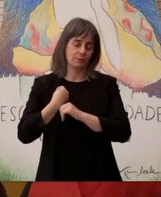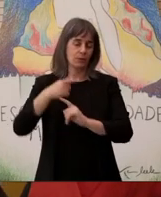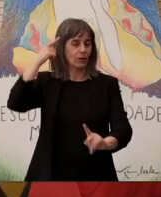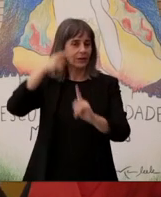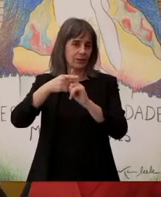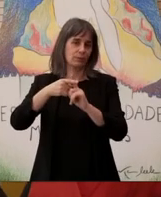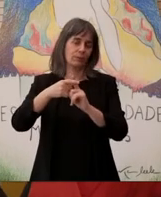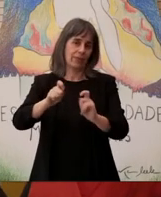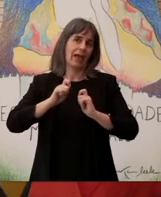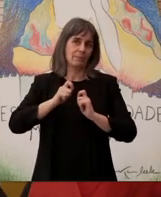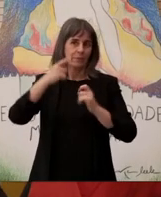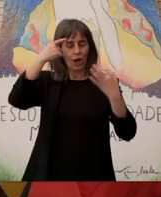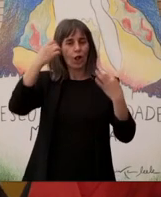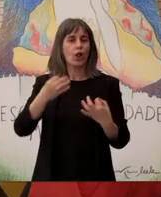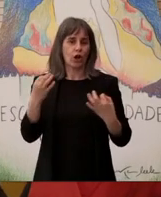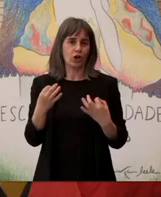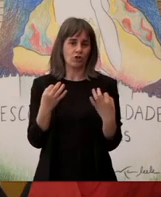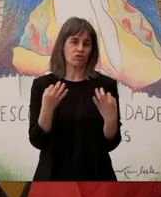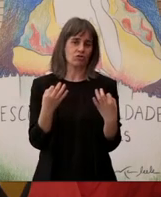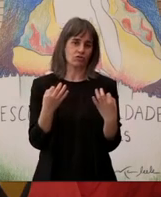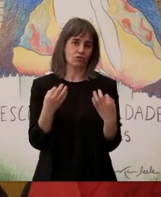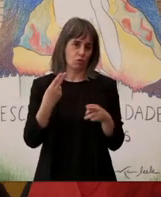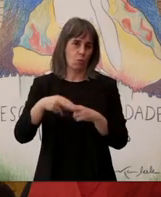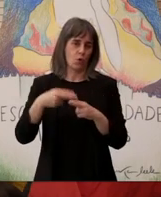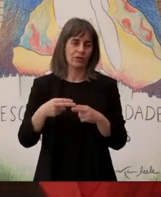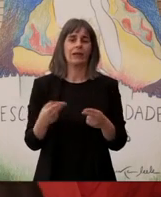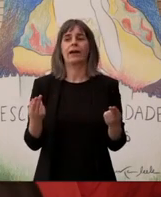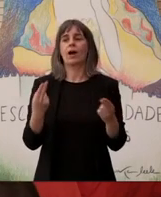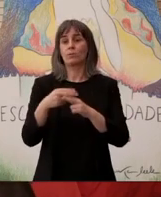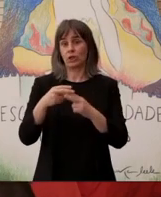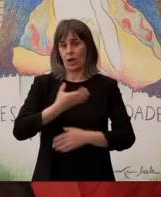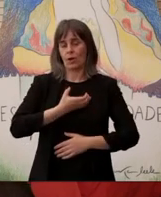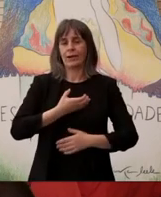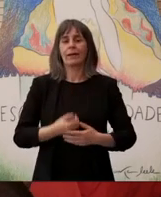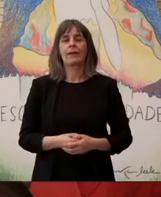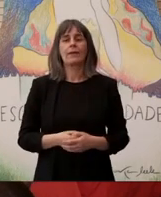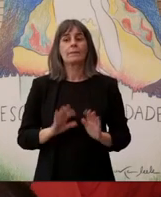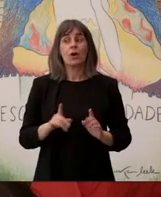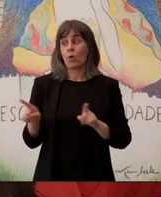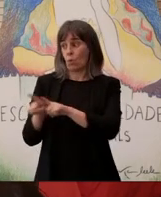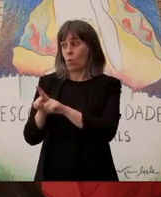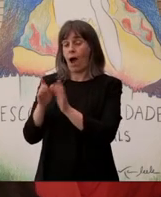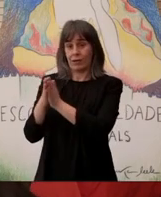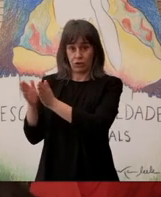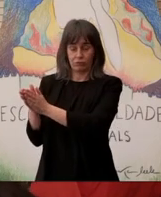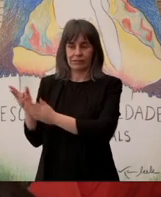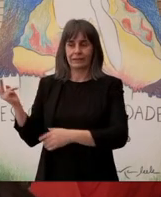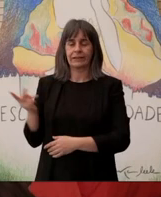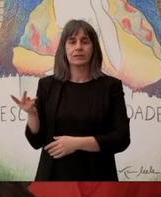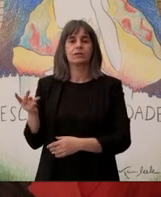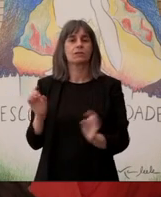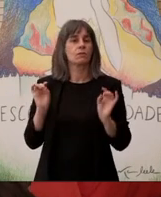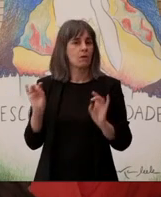esté en estos momentos implicada en política en política local pero realmente como a elas en política